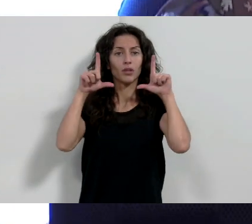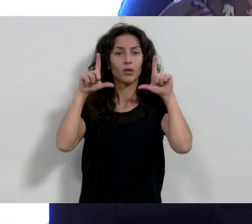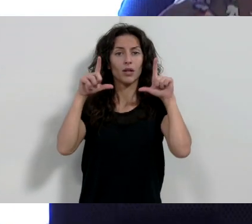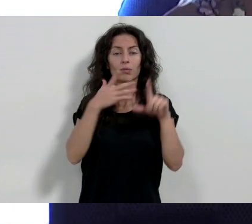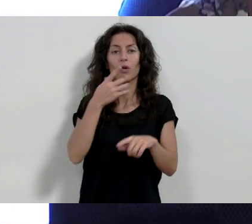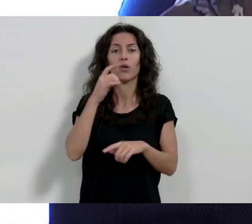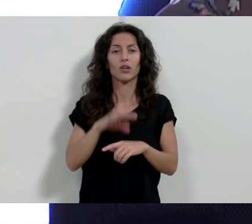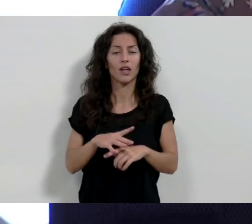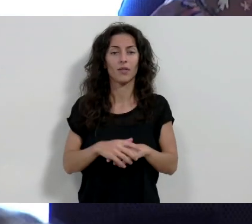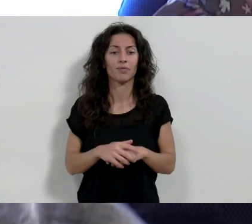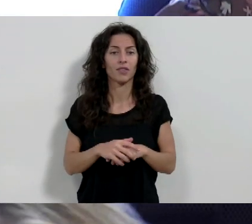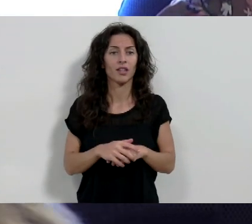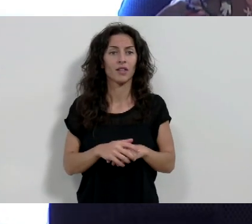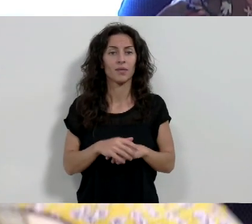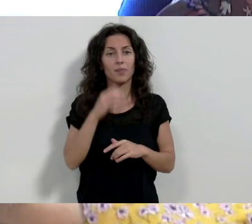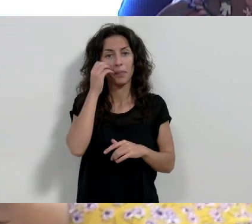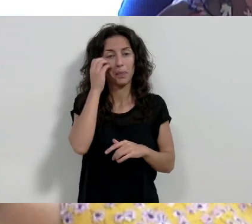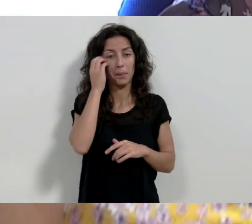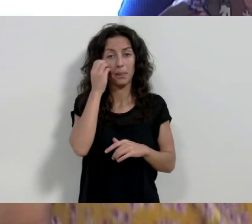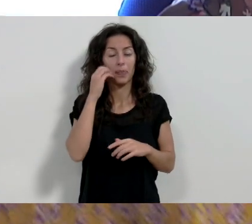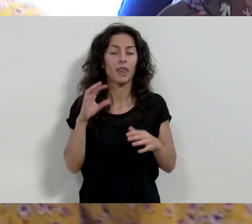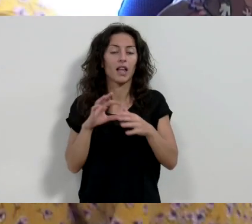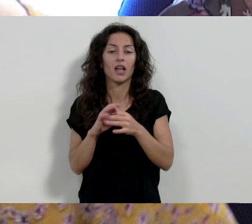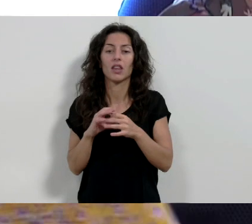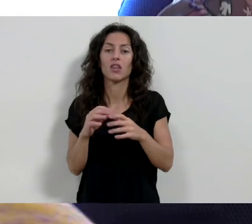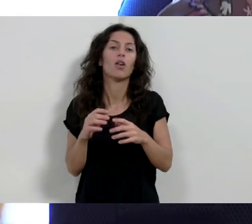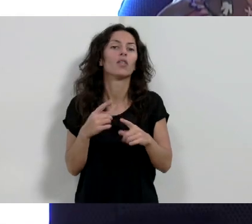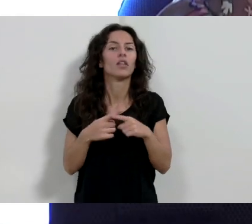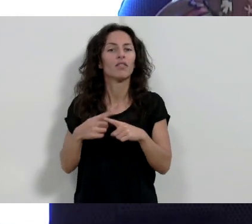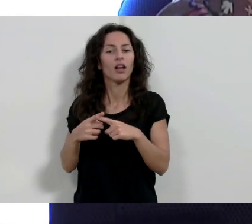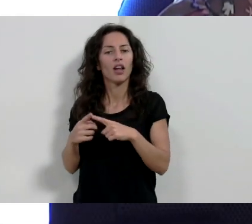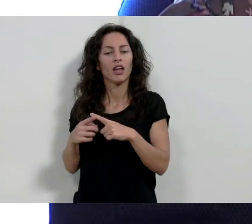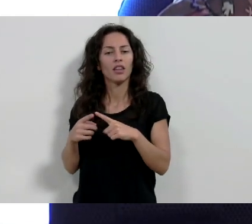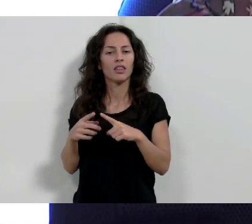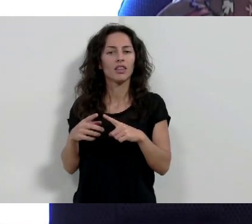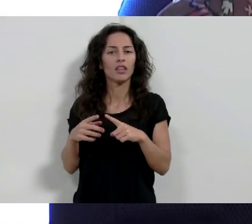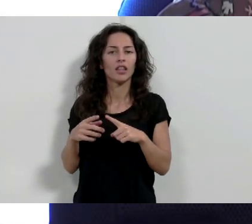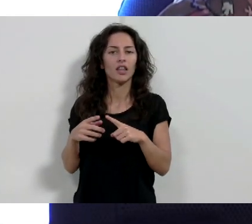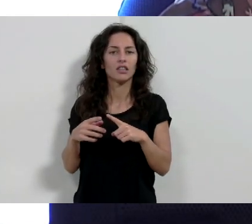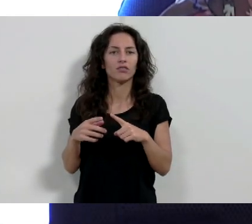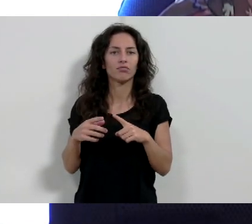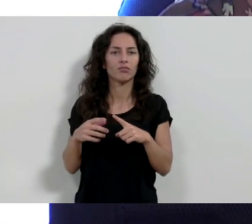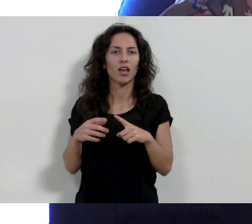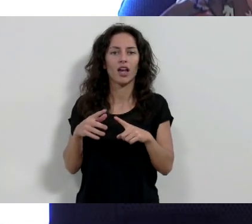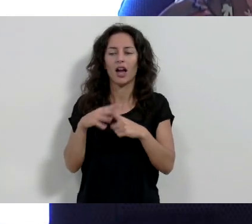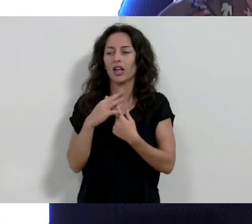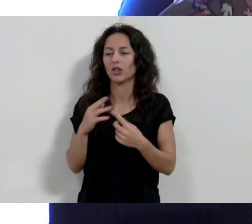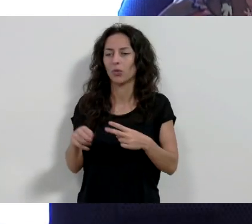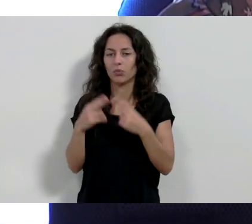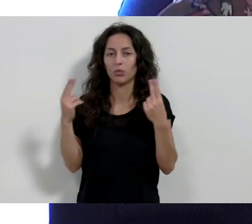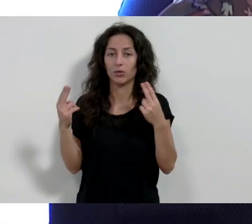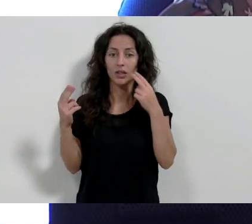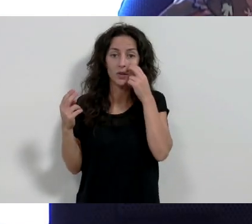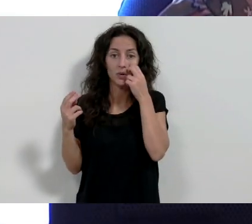y en los actos públicos, que de centrarse en dar servicio a Ciudad Real, en dar el servicio que los vecinos de Ciudad